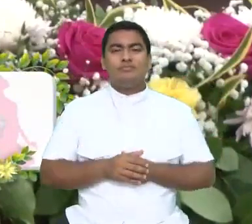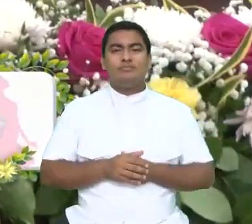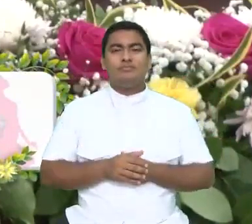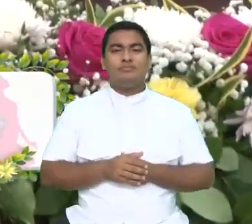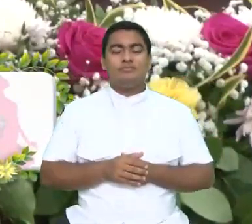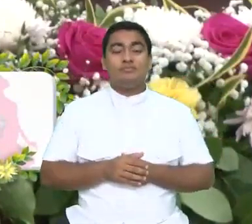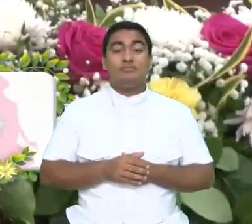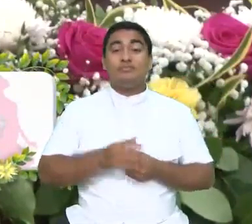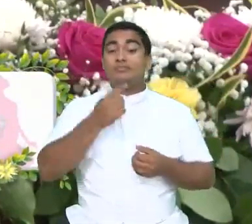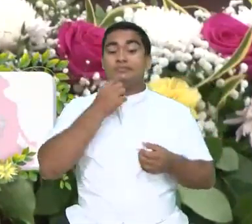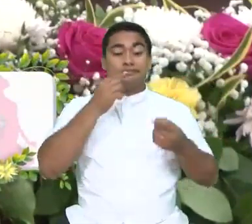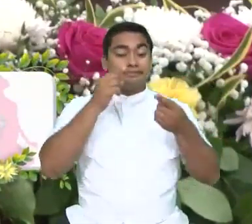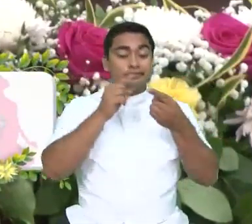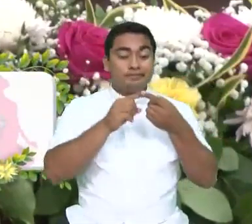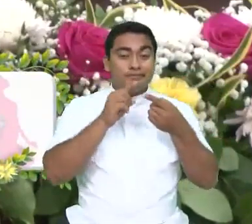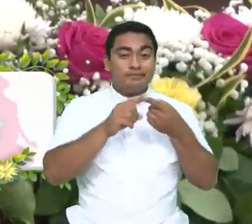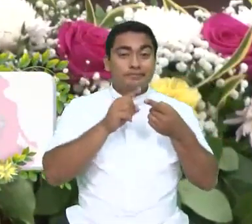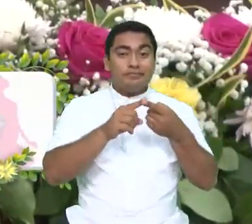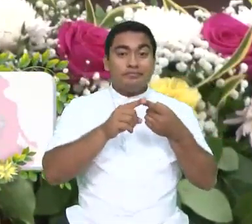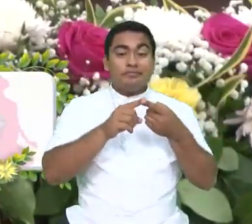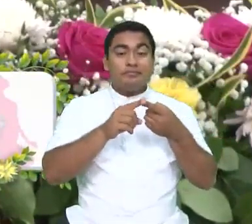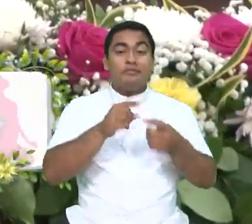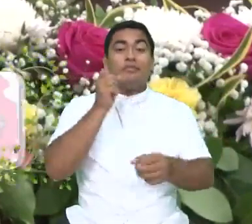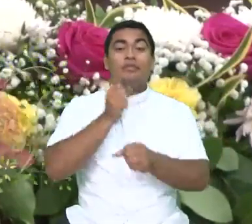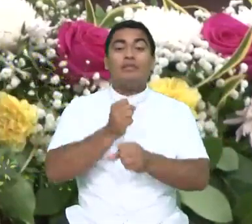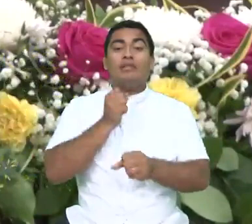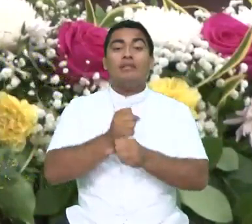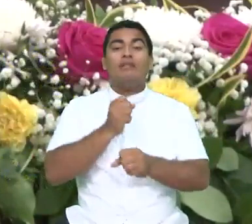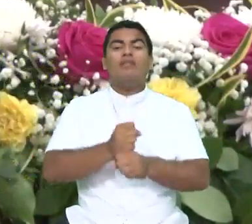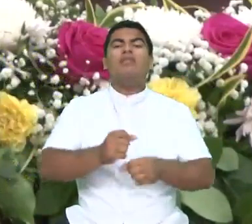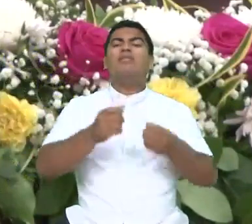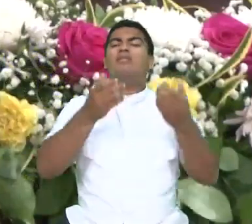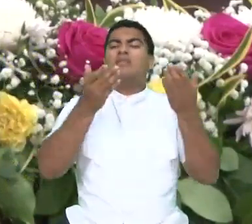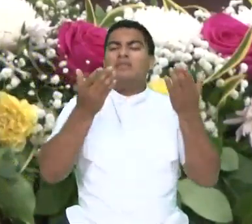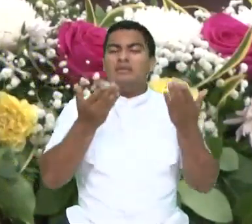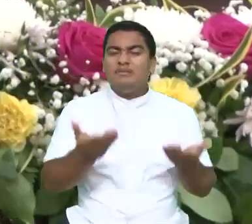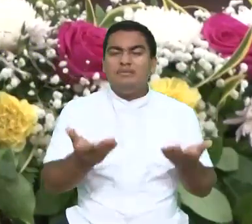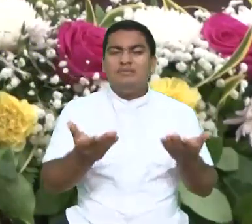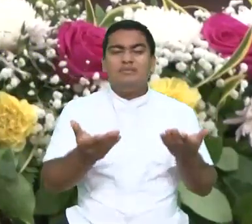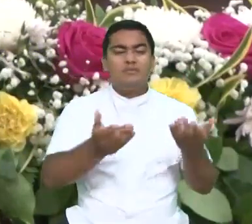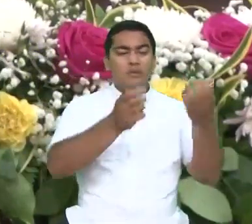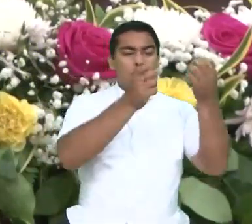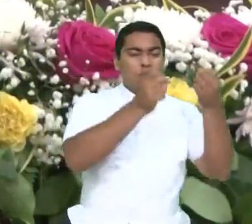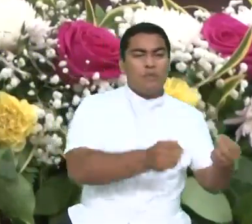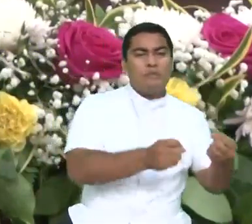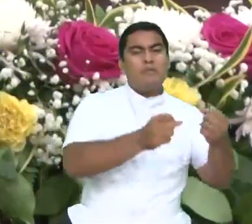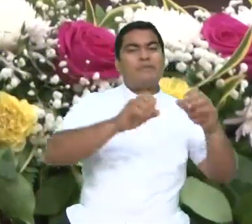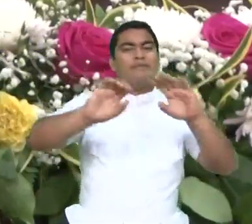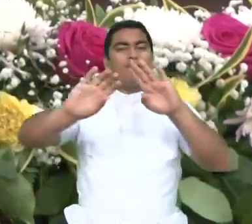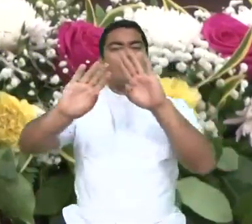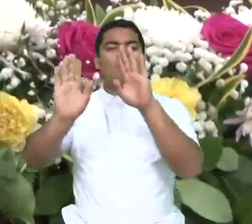Y el primer eje es legislar para garantizar equidad de género